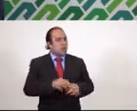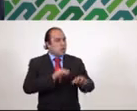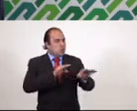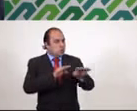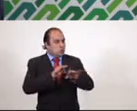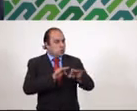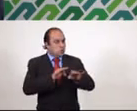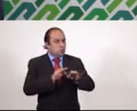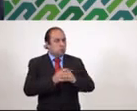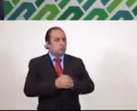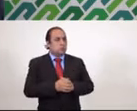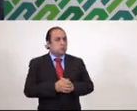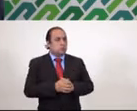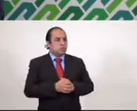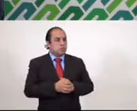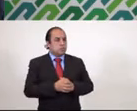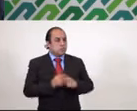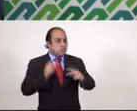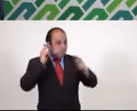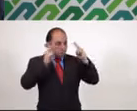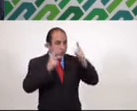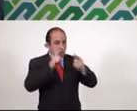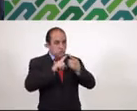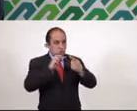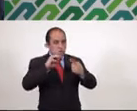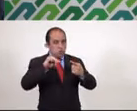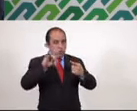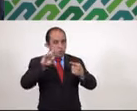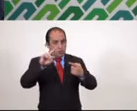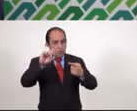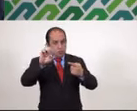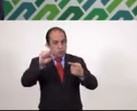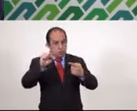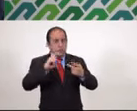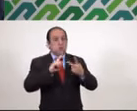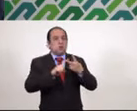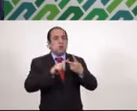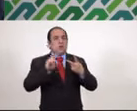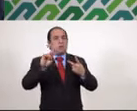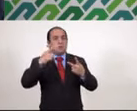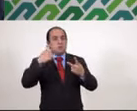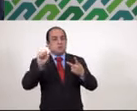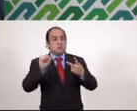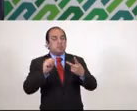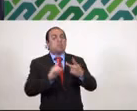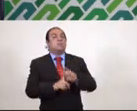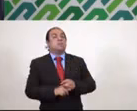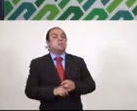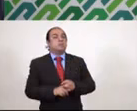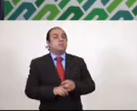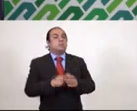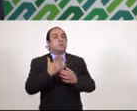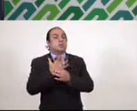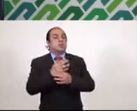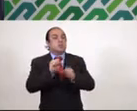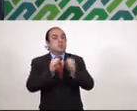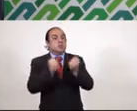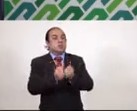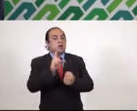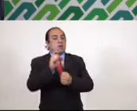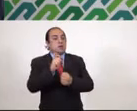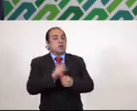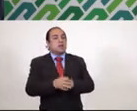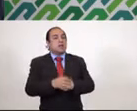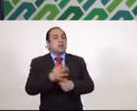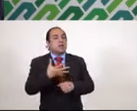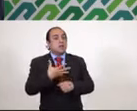que visitamos en Miramontes y en La Viga, nos comentan que en este momento el sistema de aguas tiene un déficit de